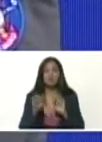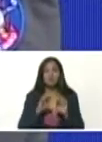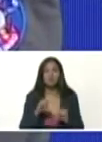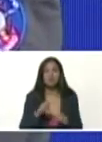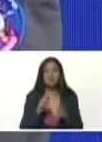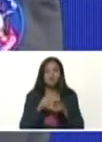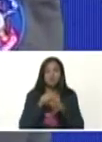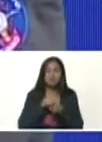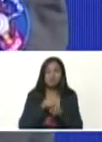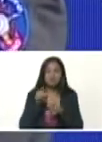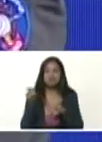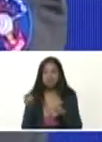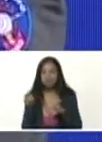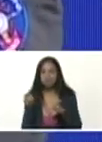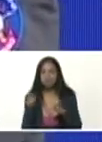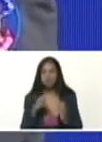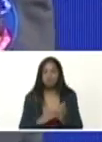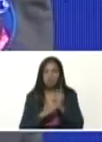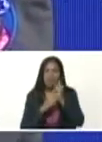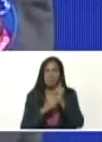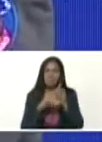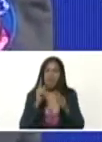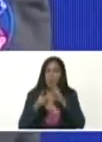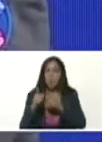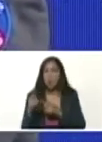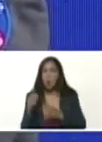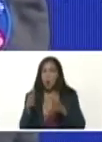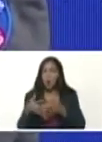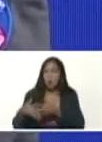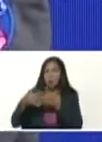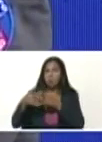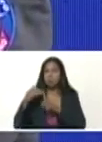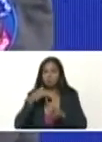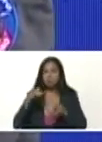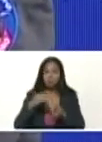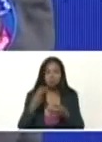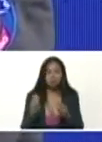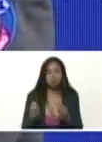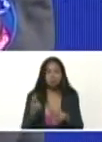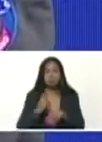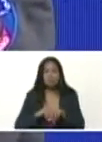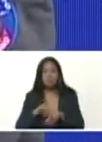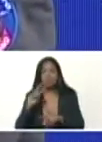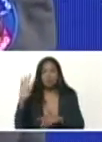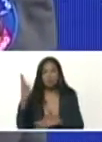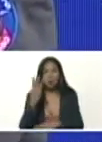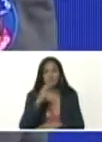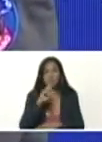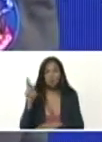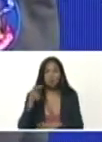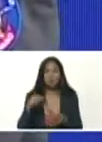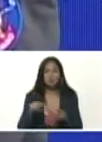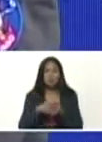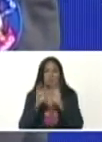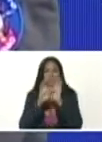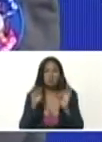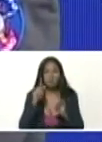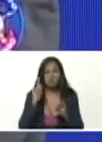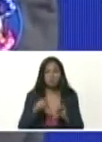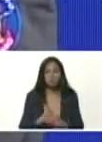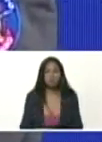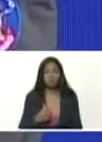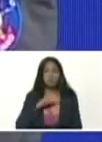fuera de la doctrina gringa que mucho tiempo dominó aquí en la Cuarta República nuestra Fuerza Armada.